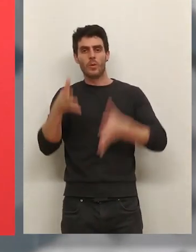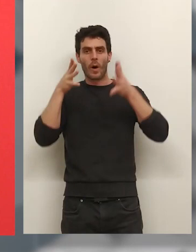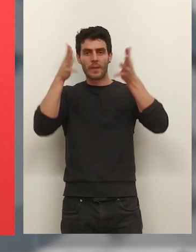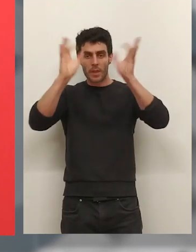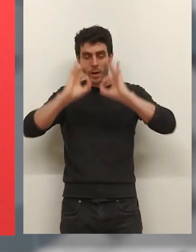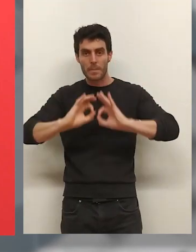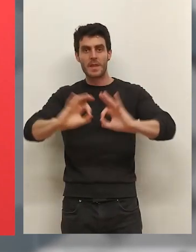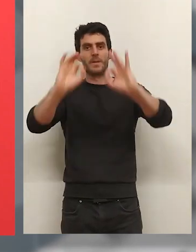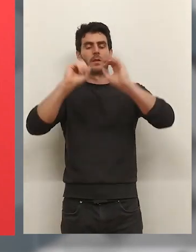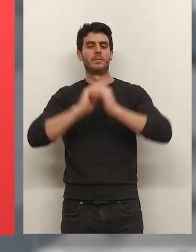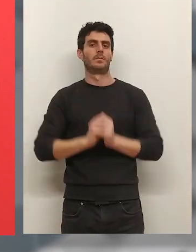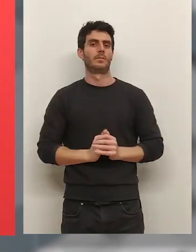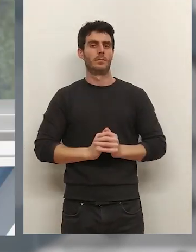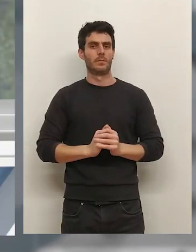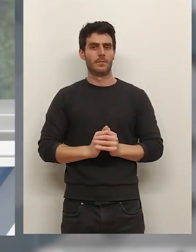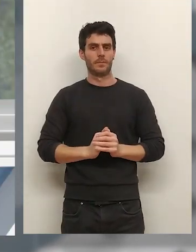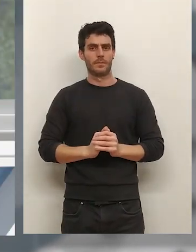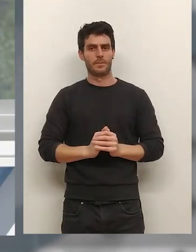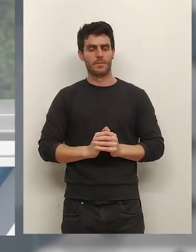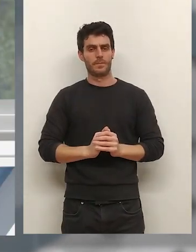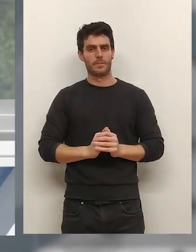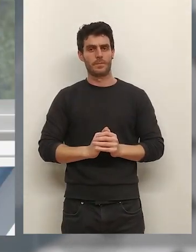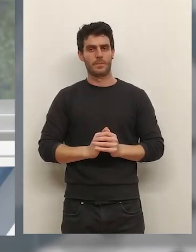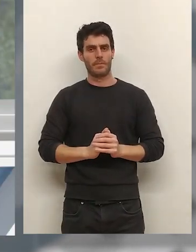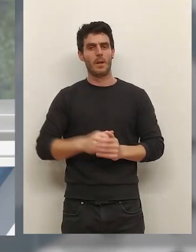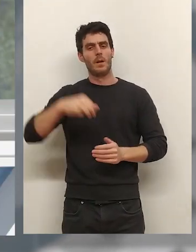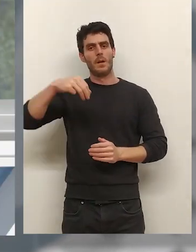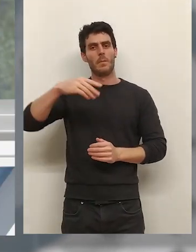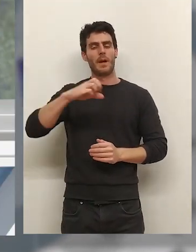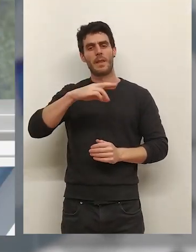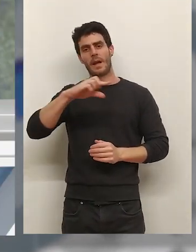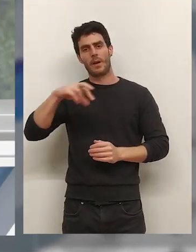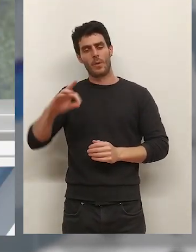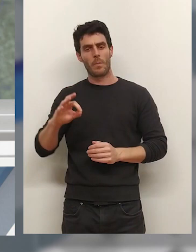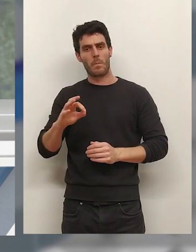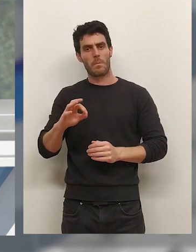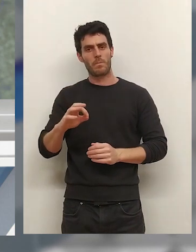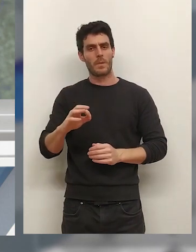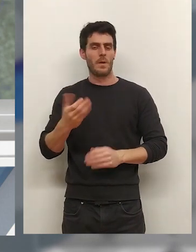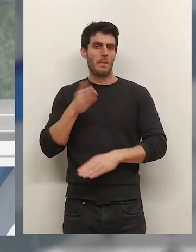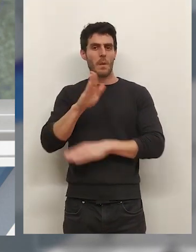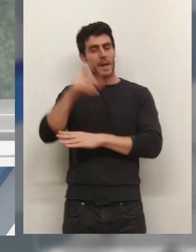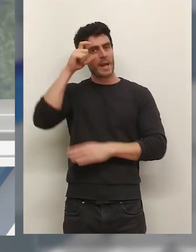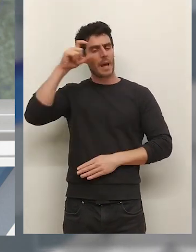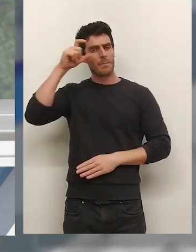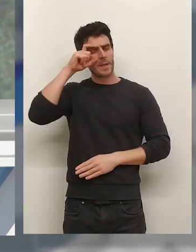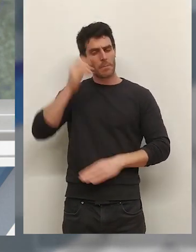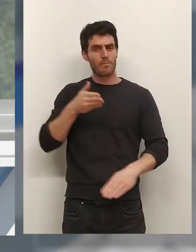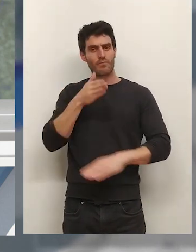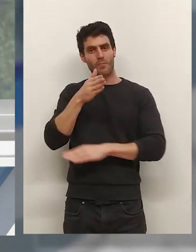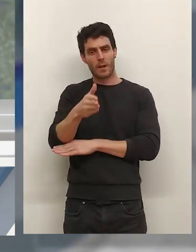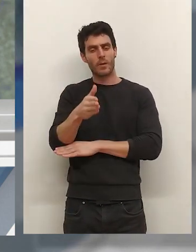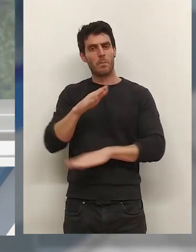atención específica. Y hasta el CRA de Medrano se ha desplazado el candidato del PP a la presidencia de La Rioja,